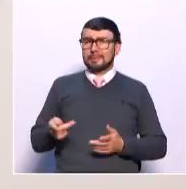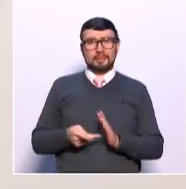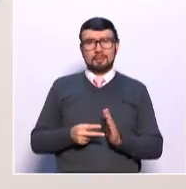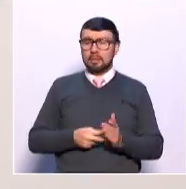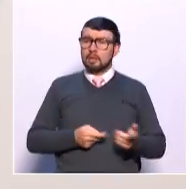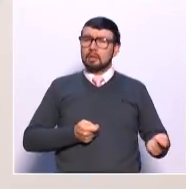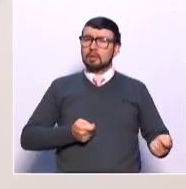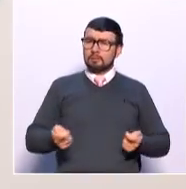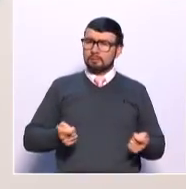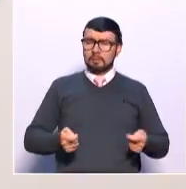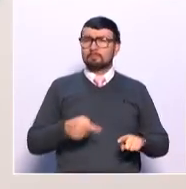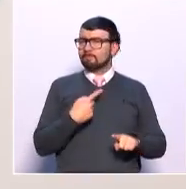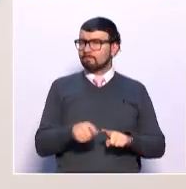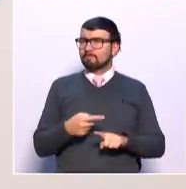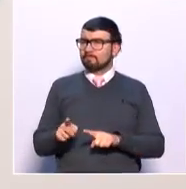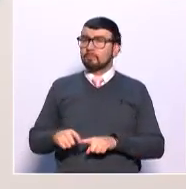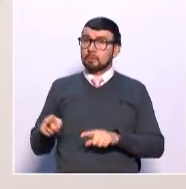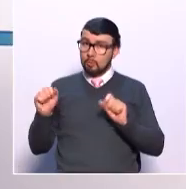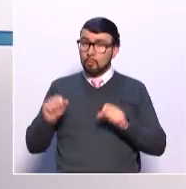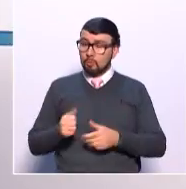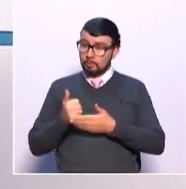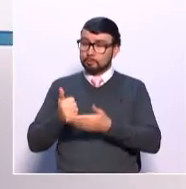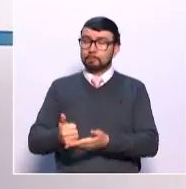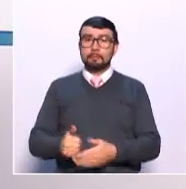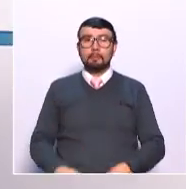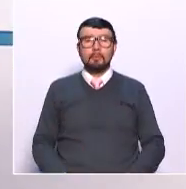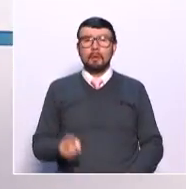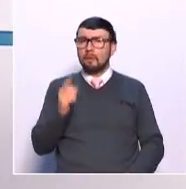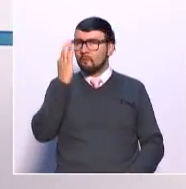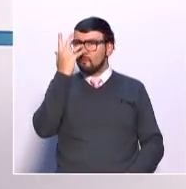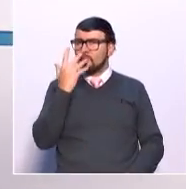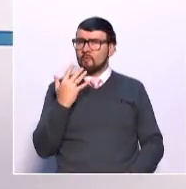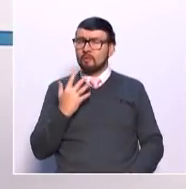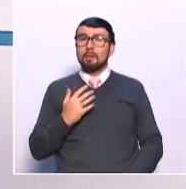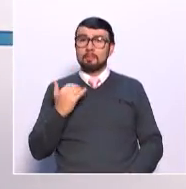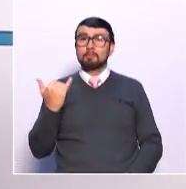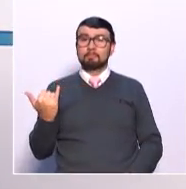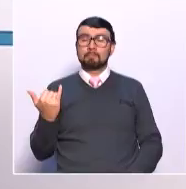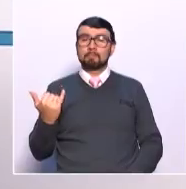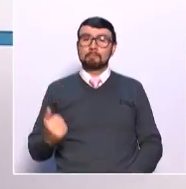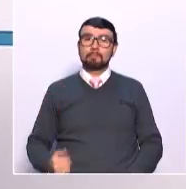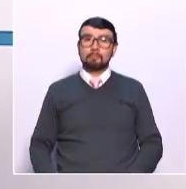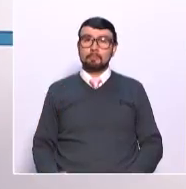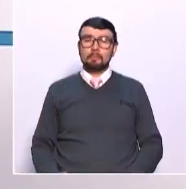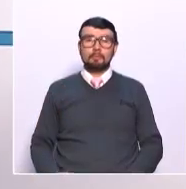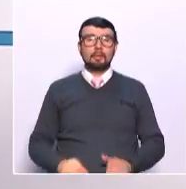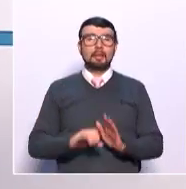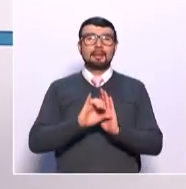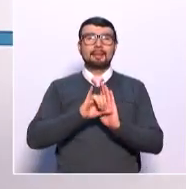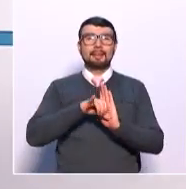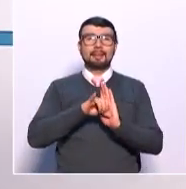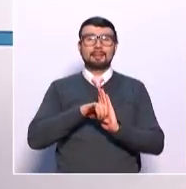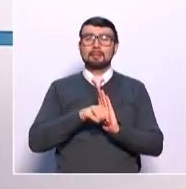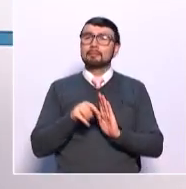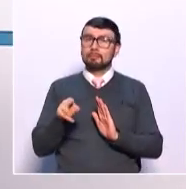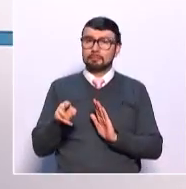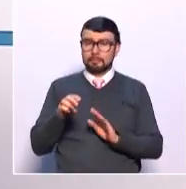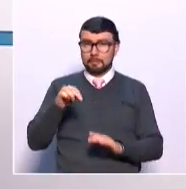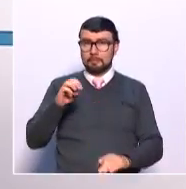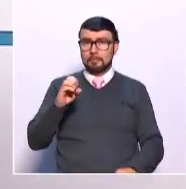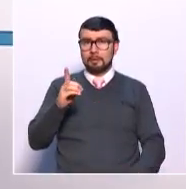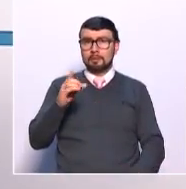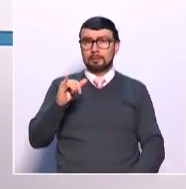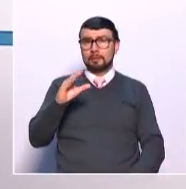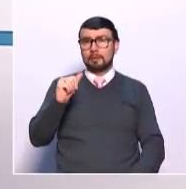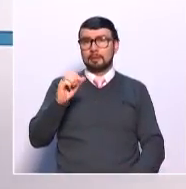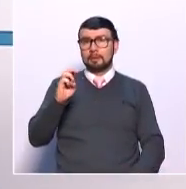terapéuticas que se le pueden hacer a los pacientes muy bien redes sociales facebook line medicamentos de auto rojas instagram medicamentos de auto rojas en